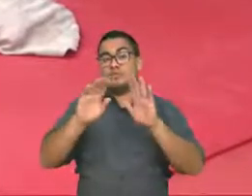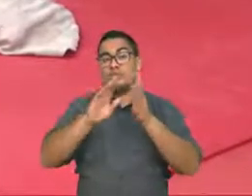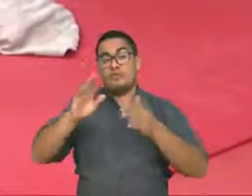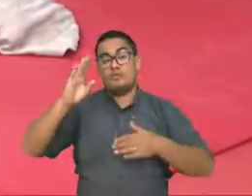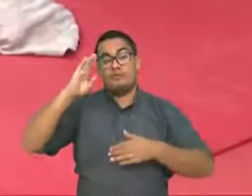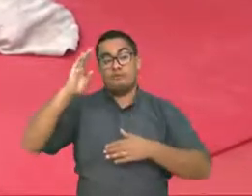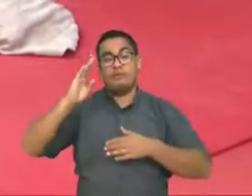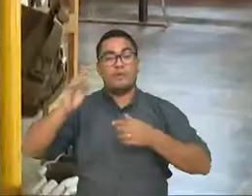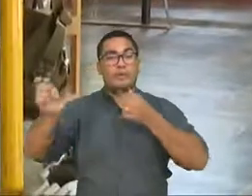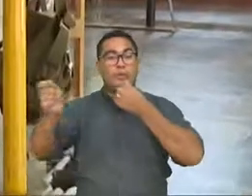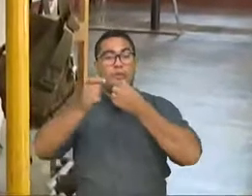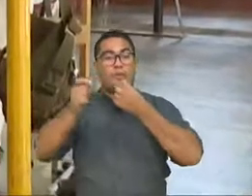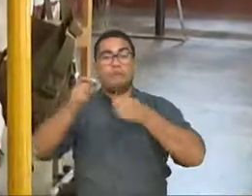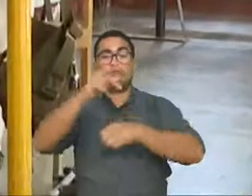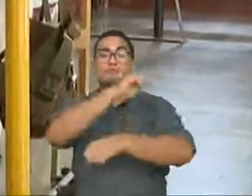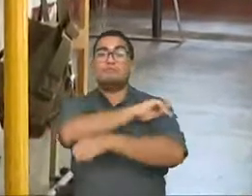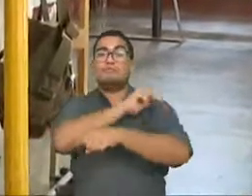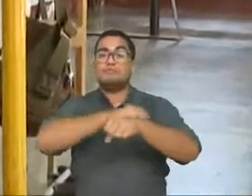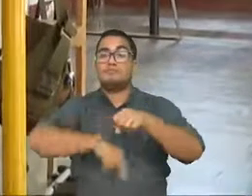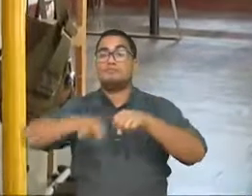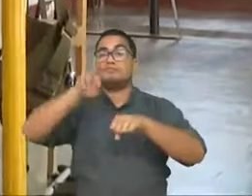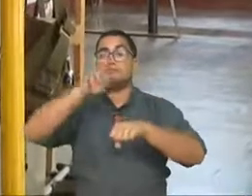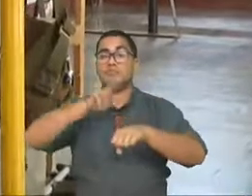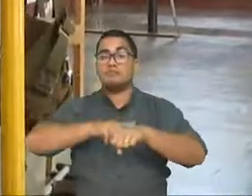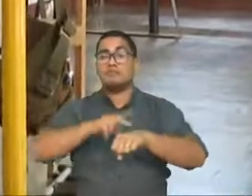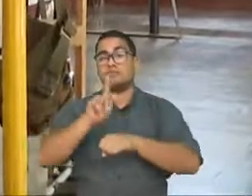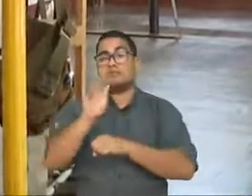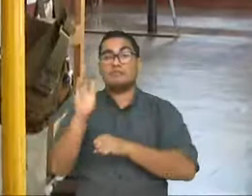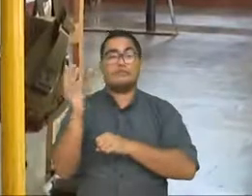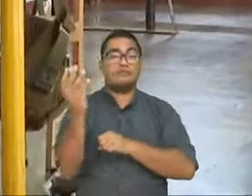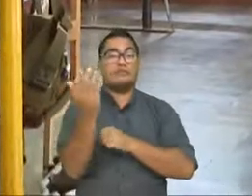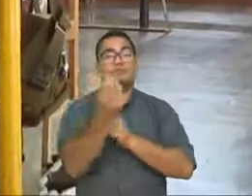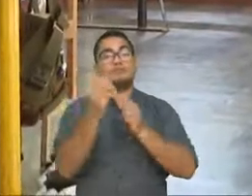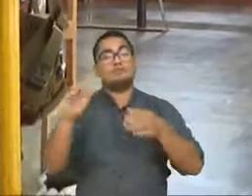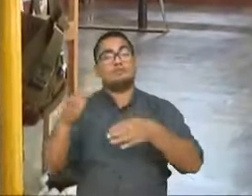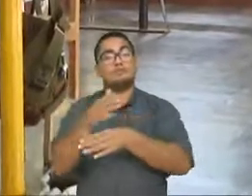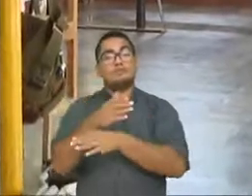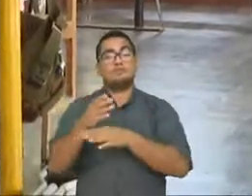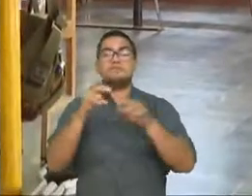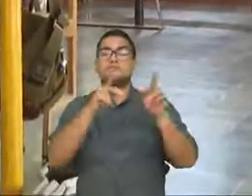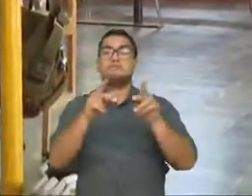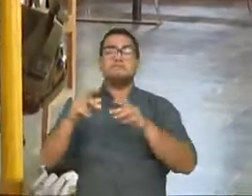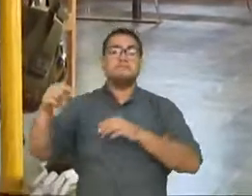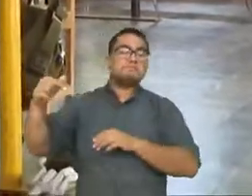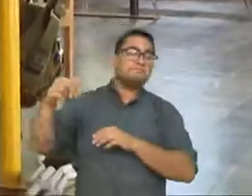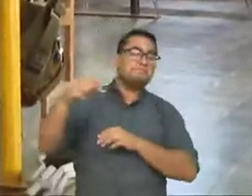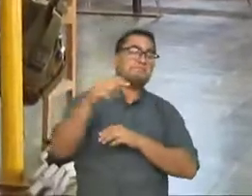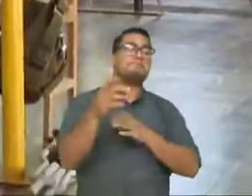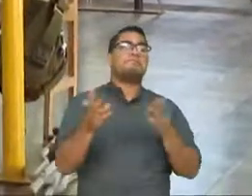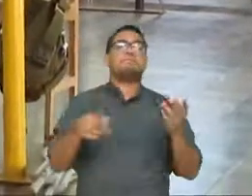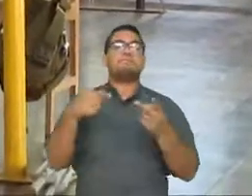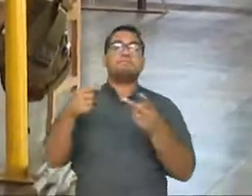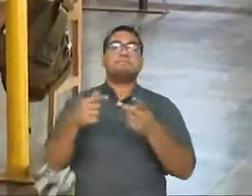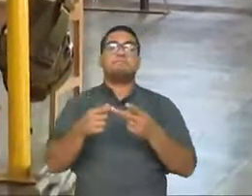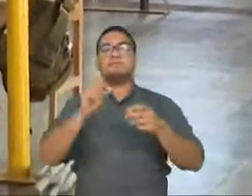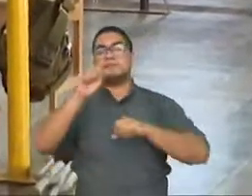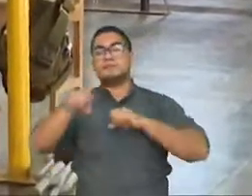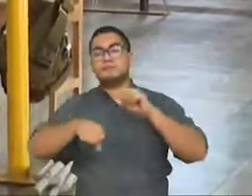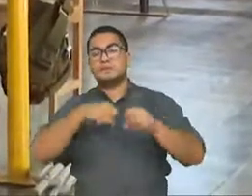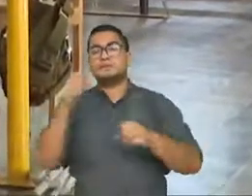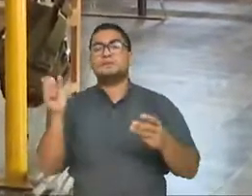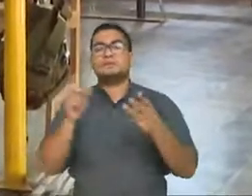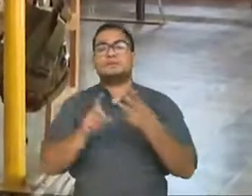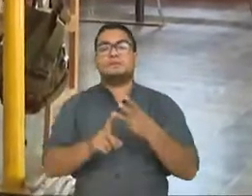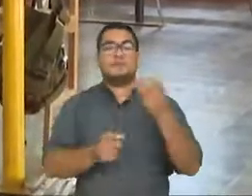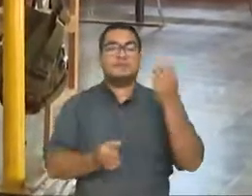Policía Nacional que todos nos involucramos de alguna manera en las vías. Uno como peatones, otro como ciclistas, otro